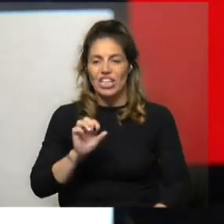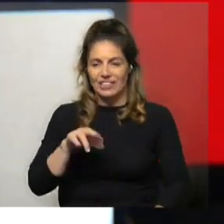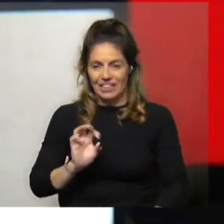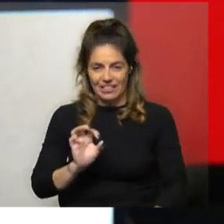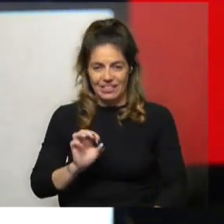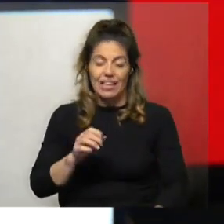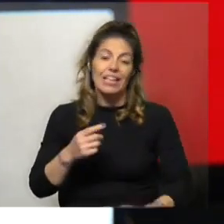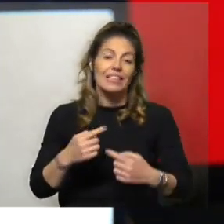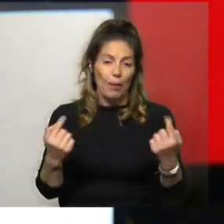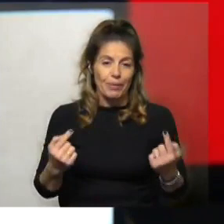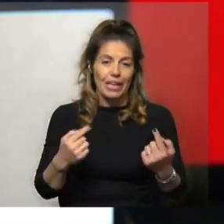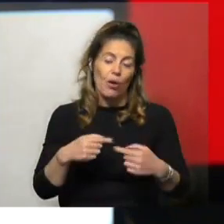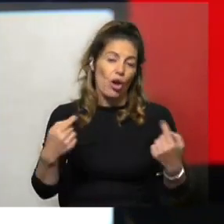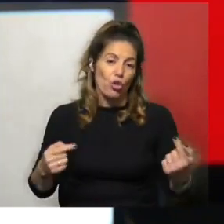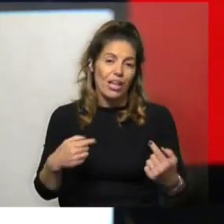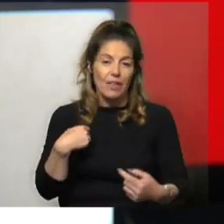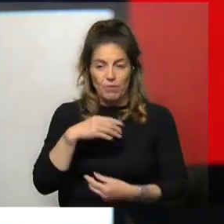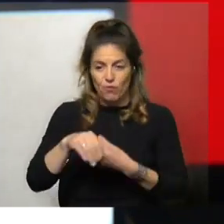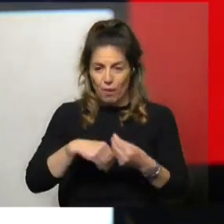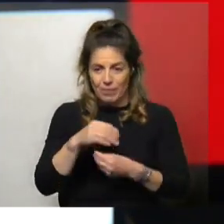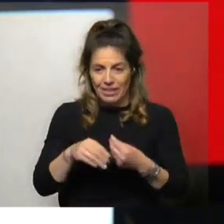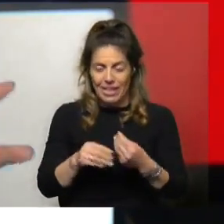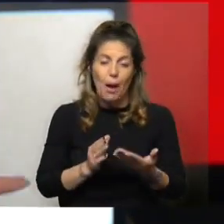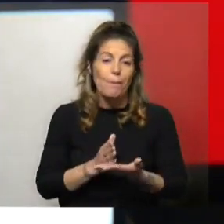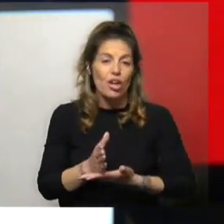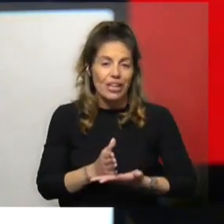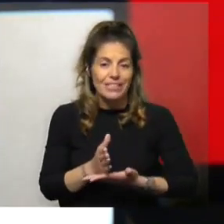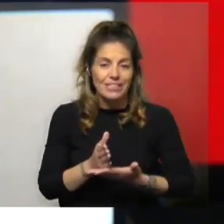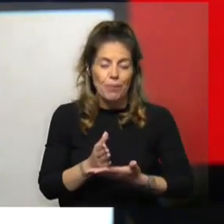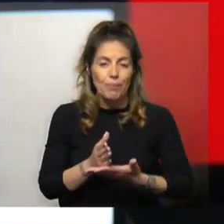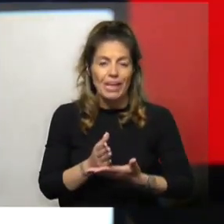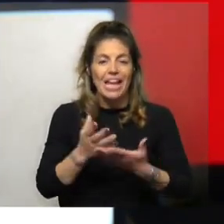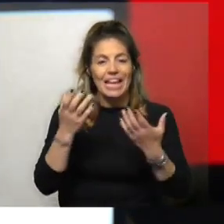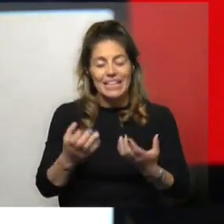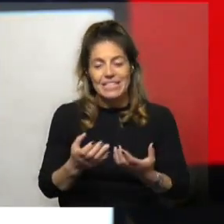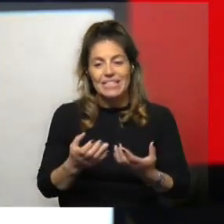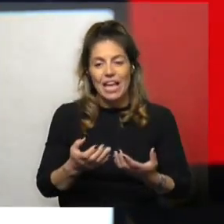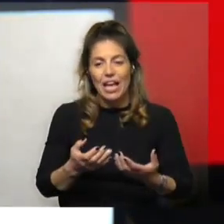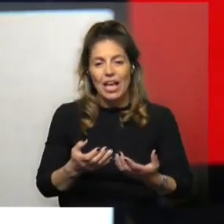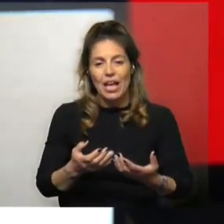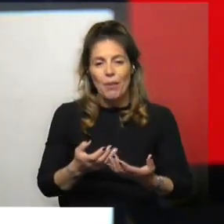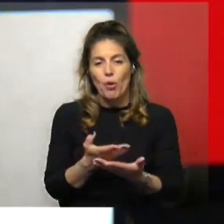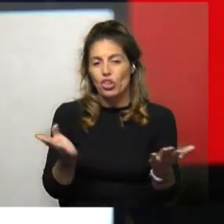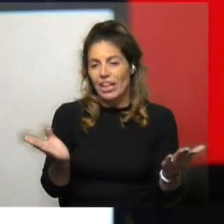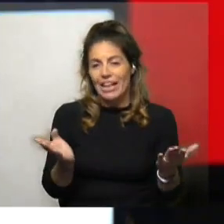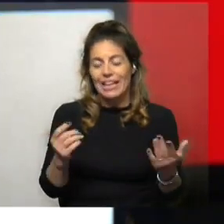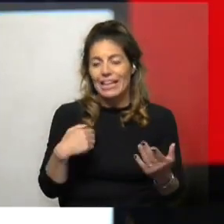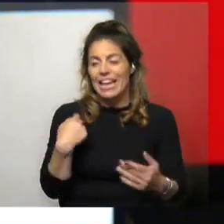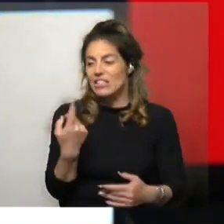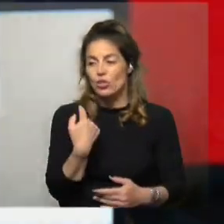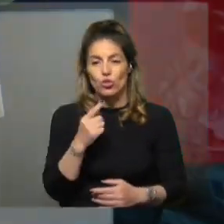desventuras de mi familia pero que siempre intenté identificar que la situación no fue solamente